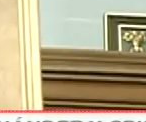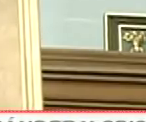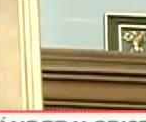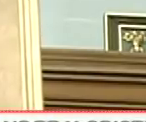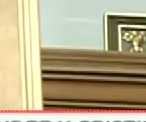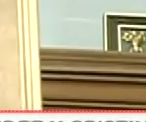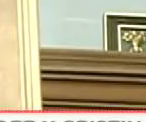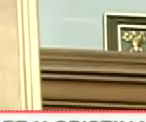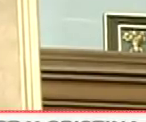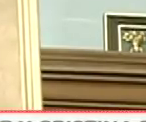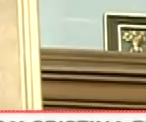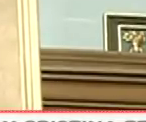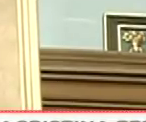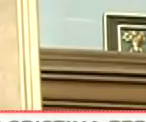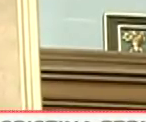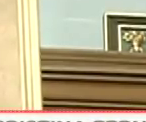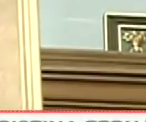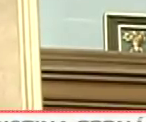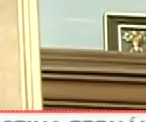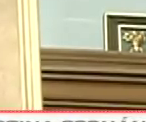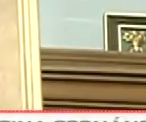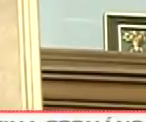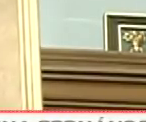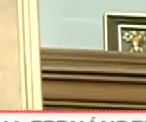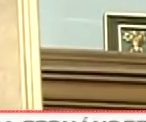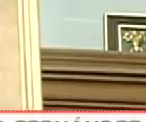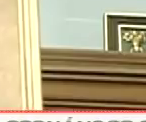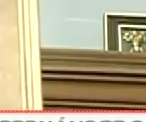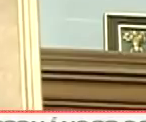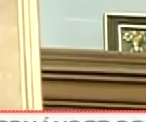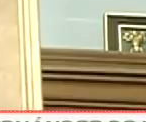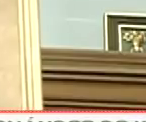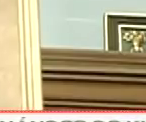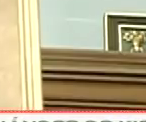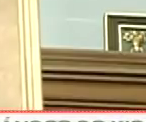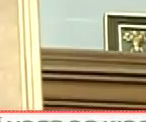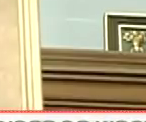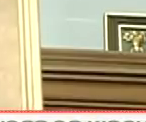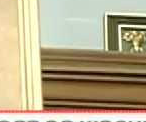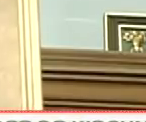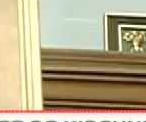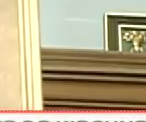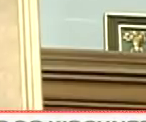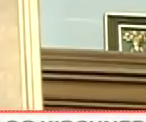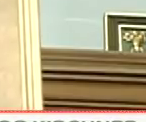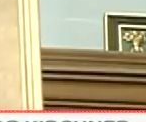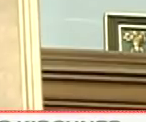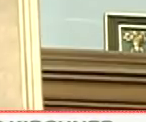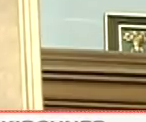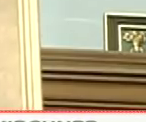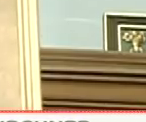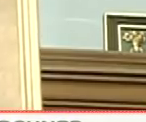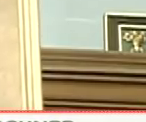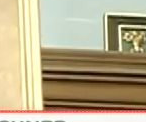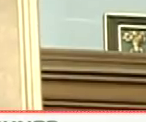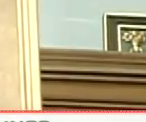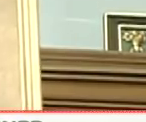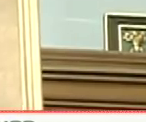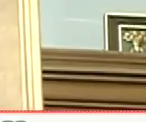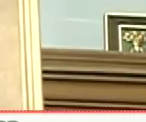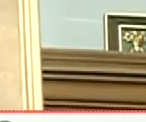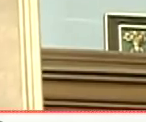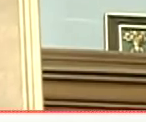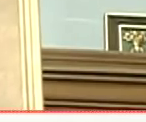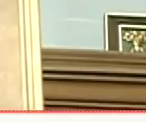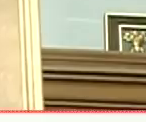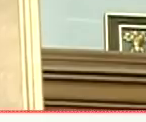Bolívar, le habló en una oportunidad de la toparquía, que era la visión que